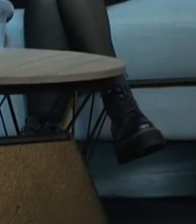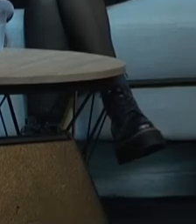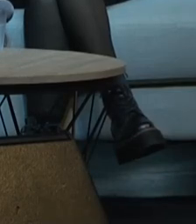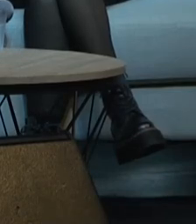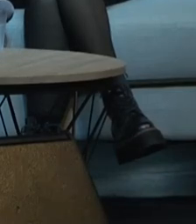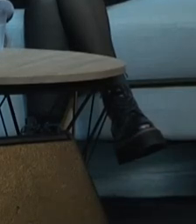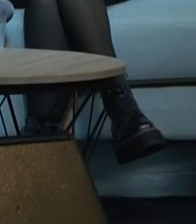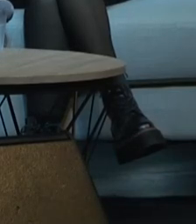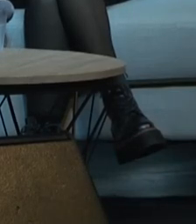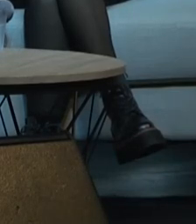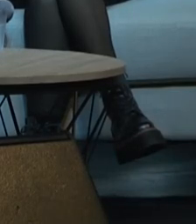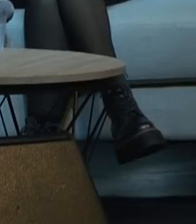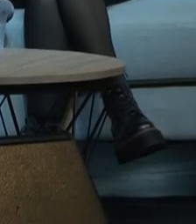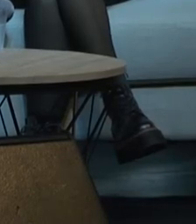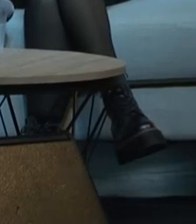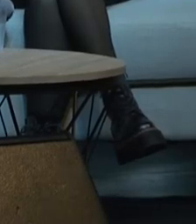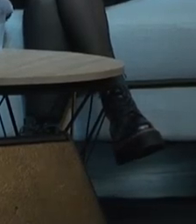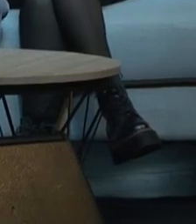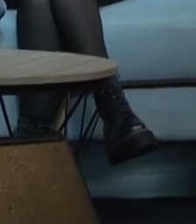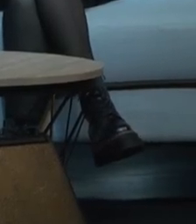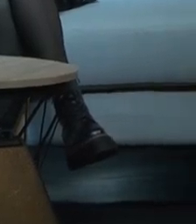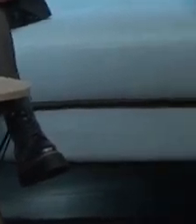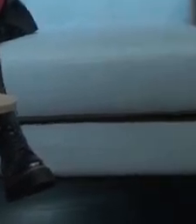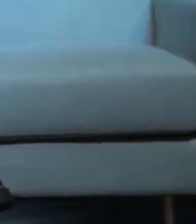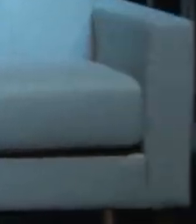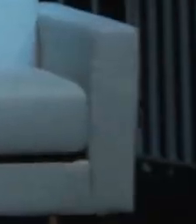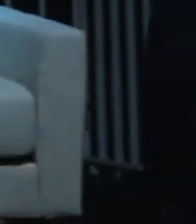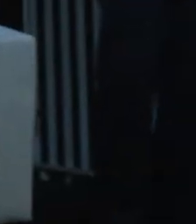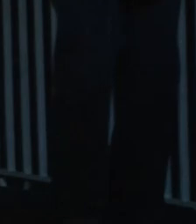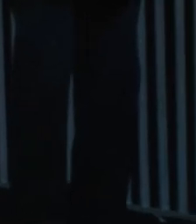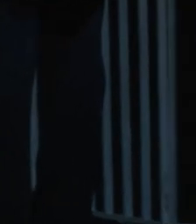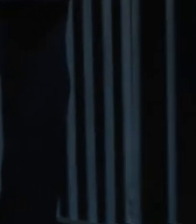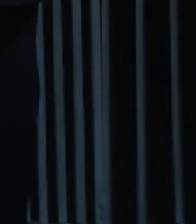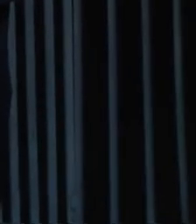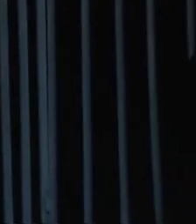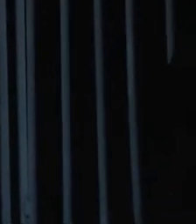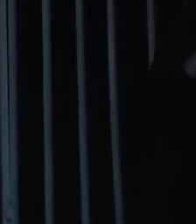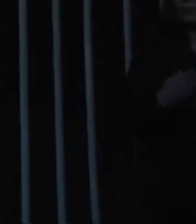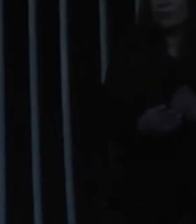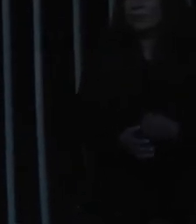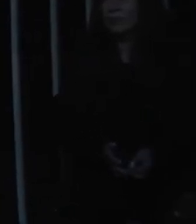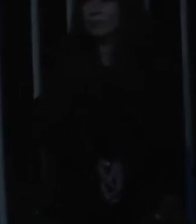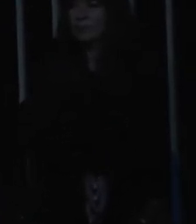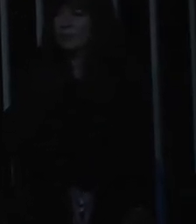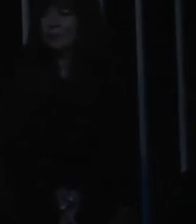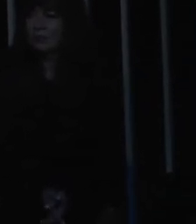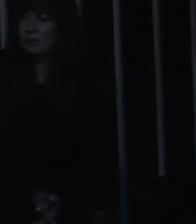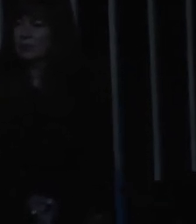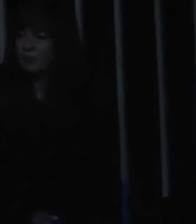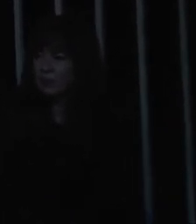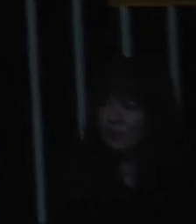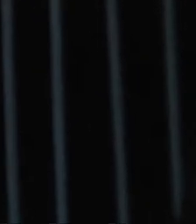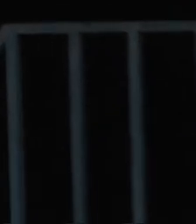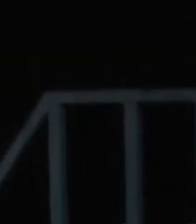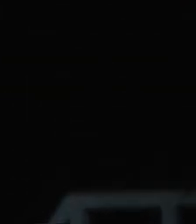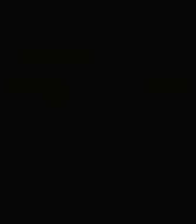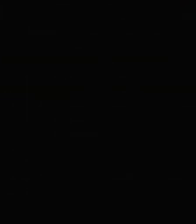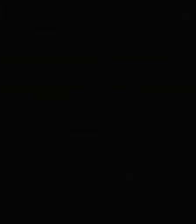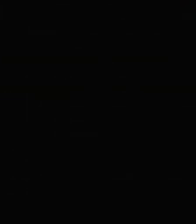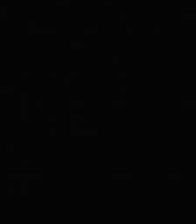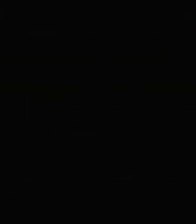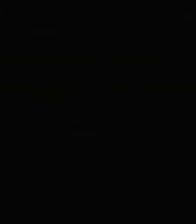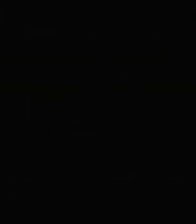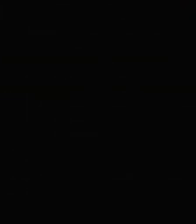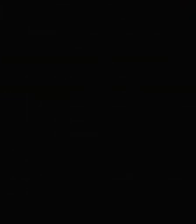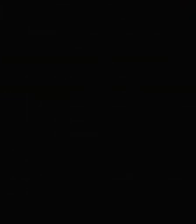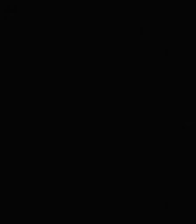una frazada triple que atrapó todo el calor del planeta y la temperatura de Venus es